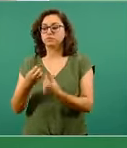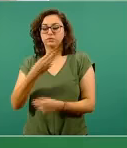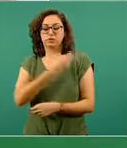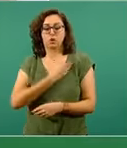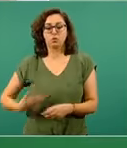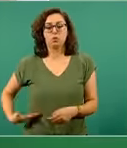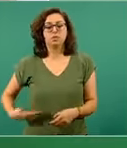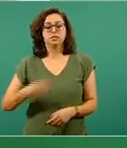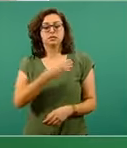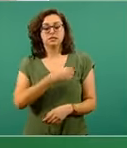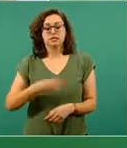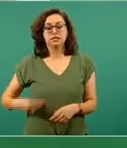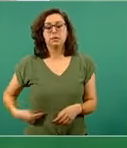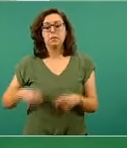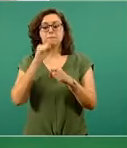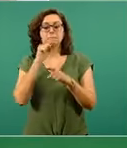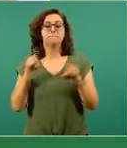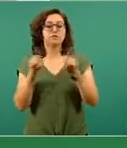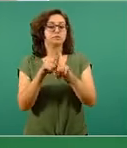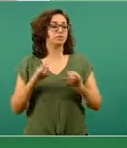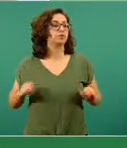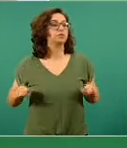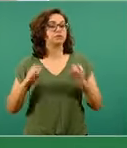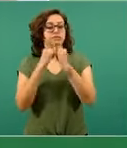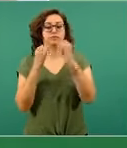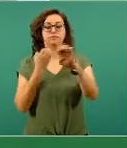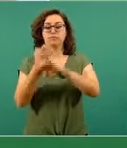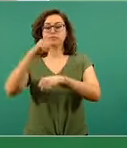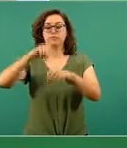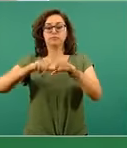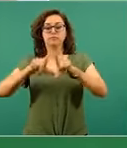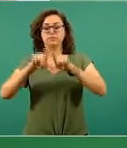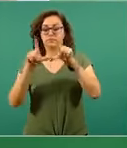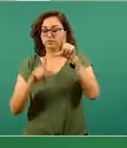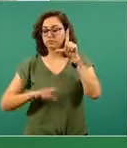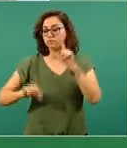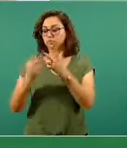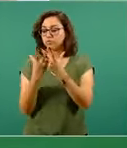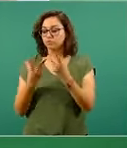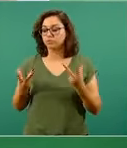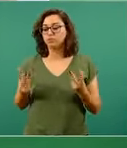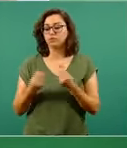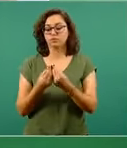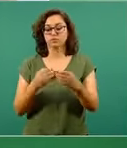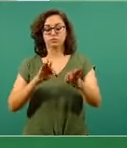municipales, con otras dependencias también estatales y nacionales, porque les